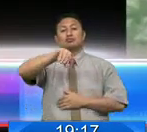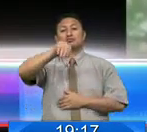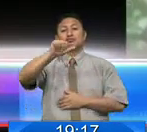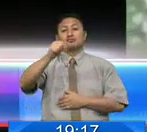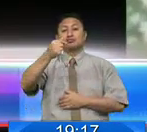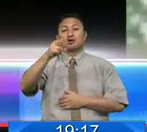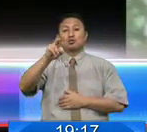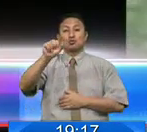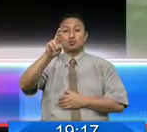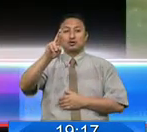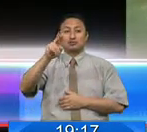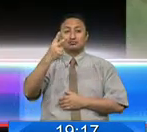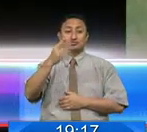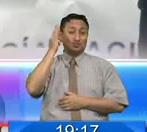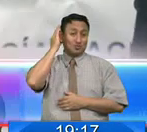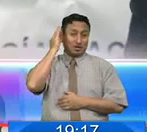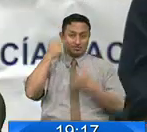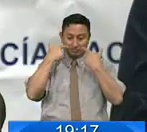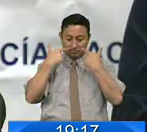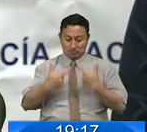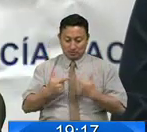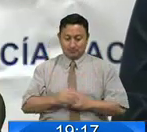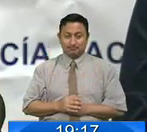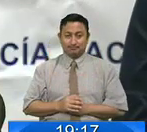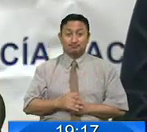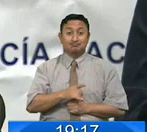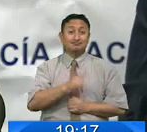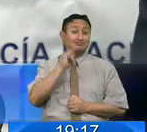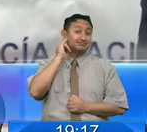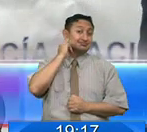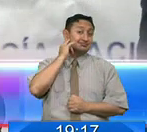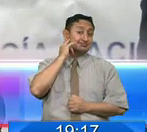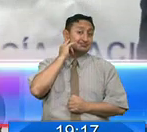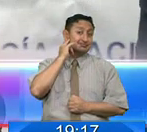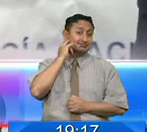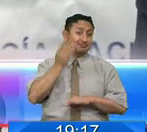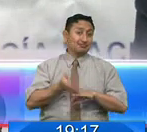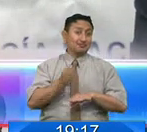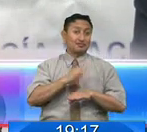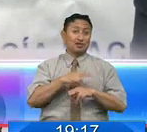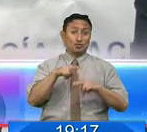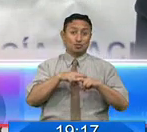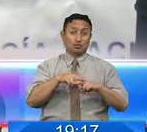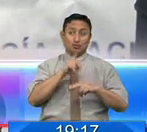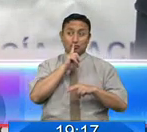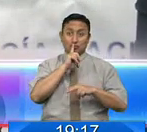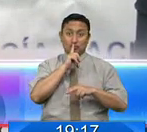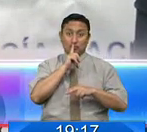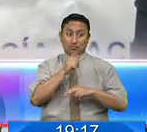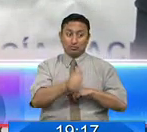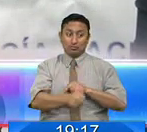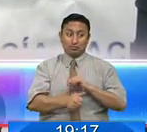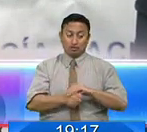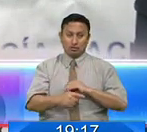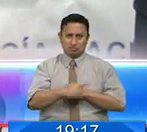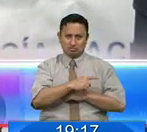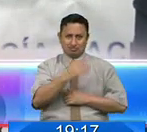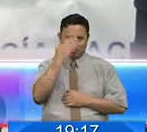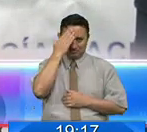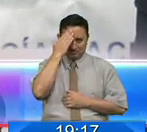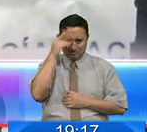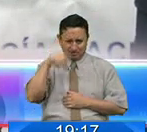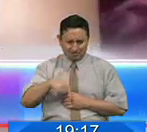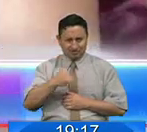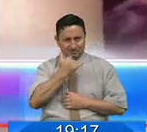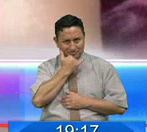bajo el cuidado de las dos mujeres ocultaron a la niña antes de subirse en un taxi es decir tenían plena conciencia de lo que